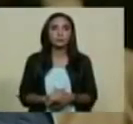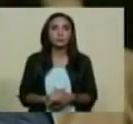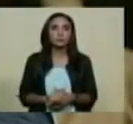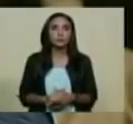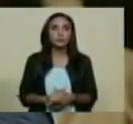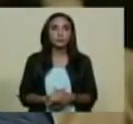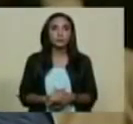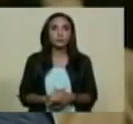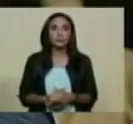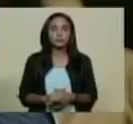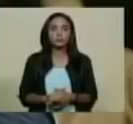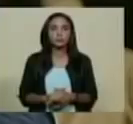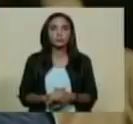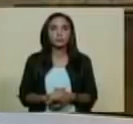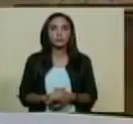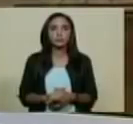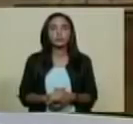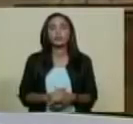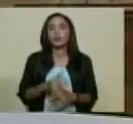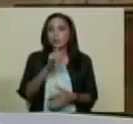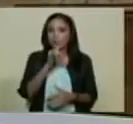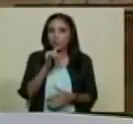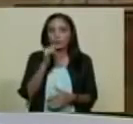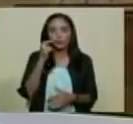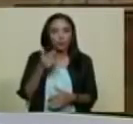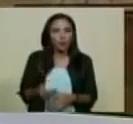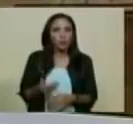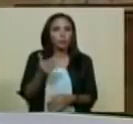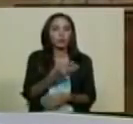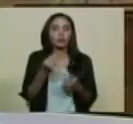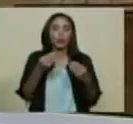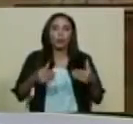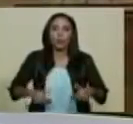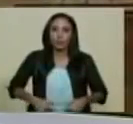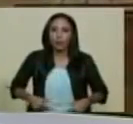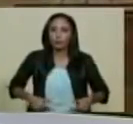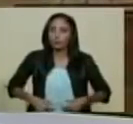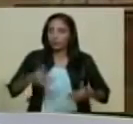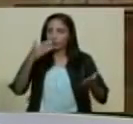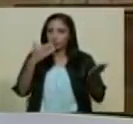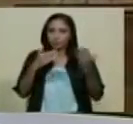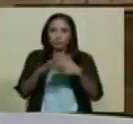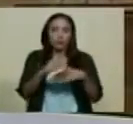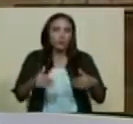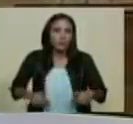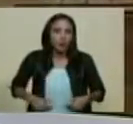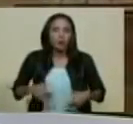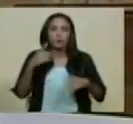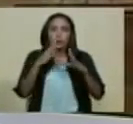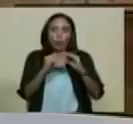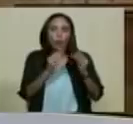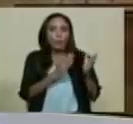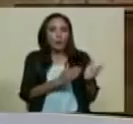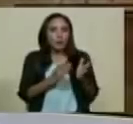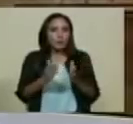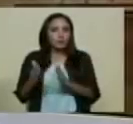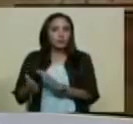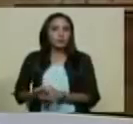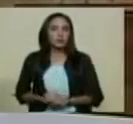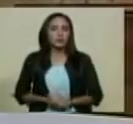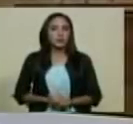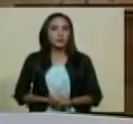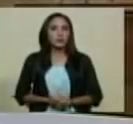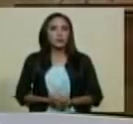educación. Son datos muy importantes del esfuerzo que se hace, consciente, planificado, y